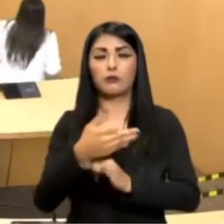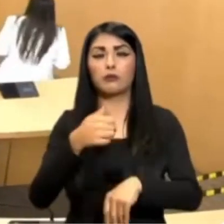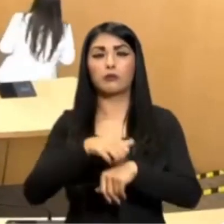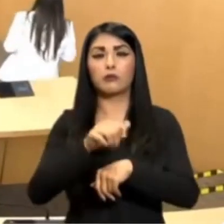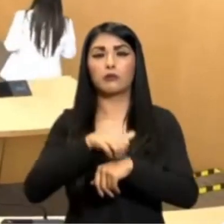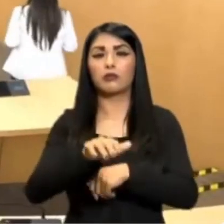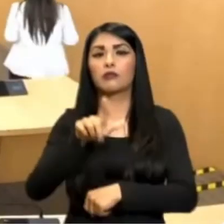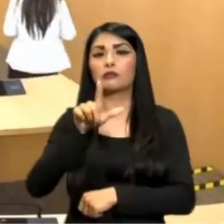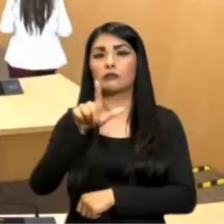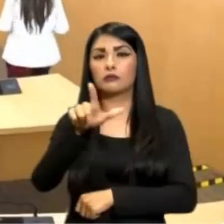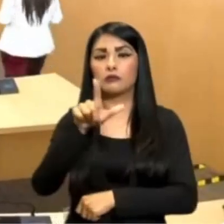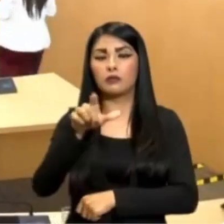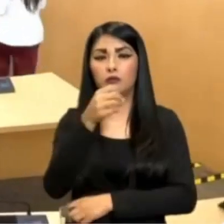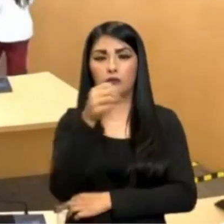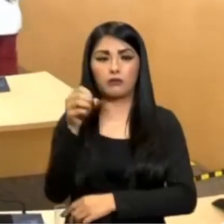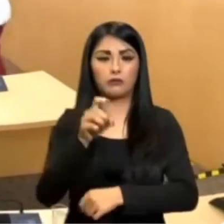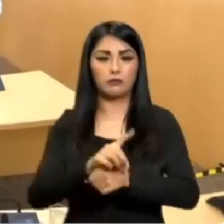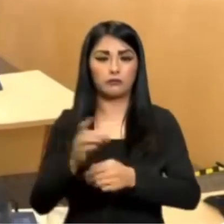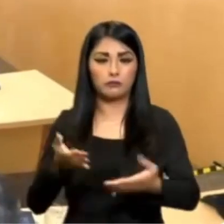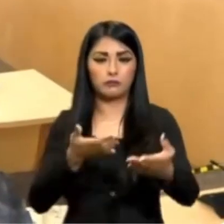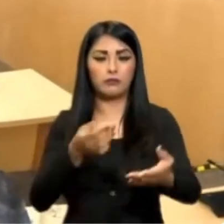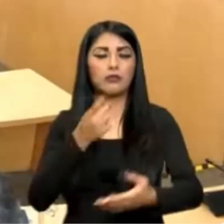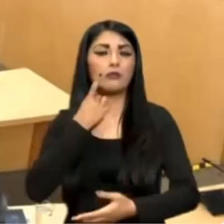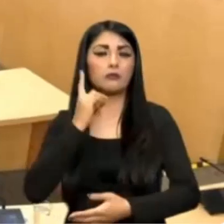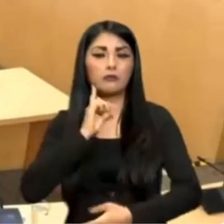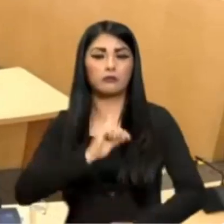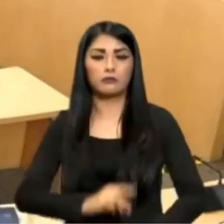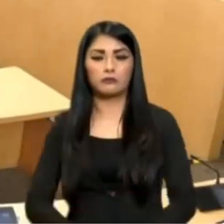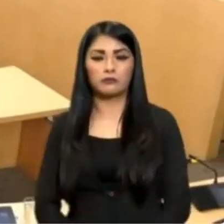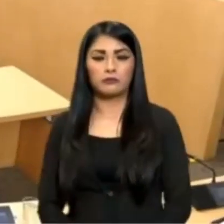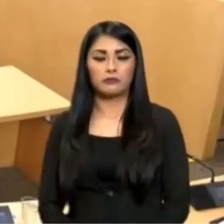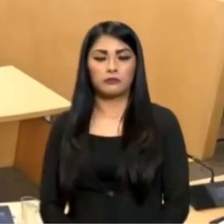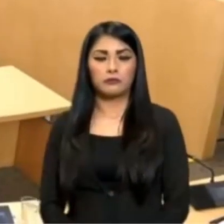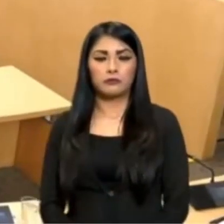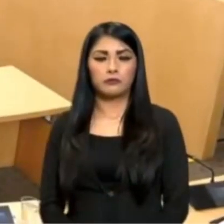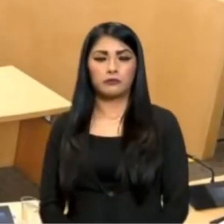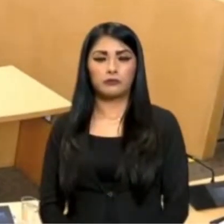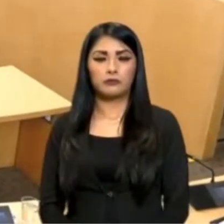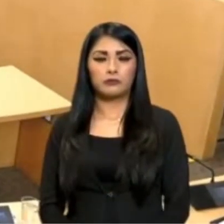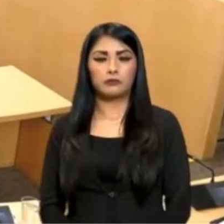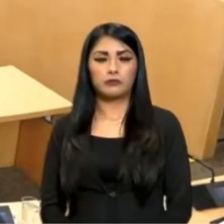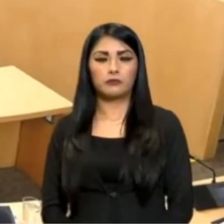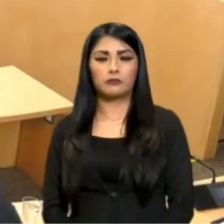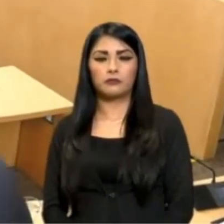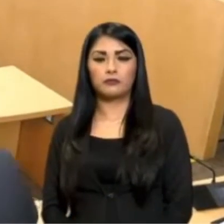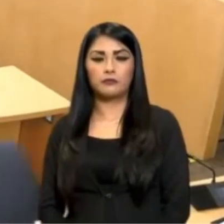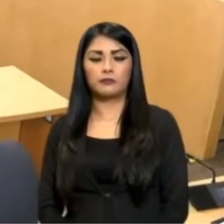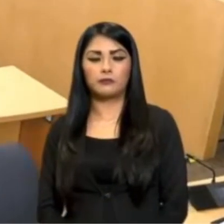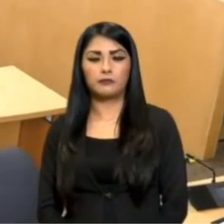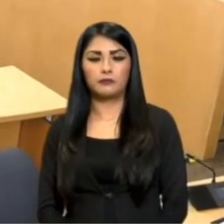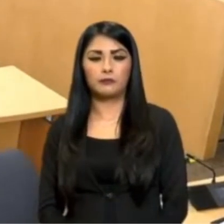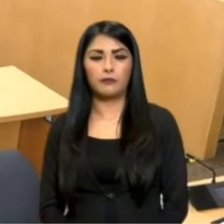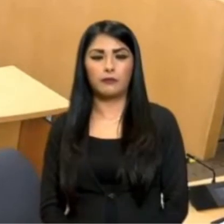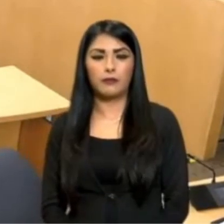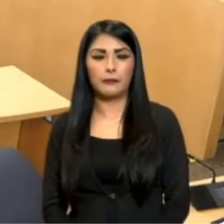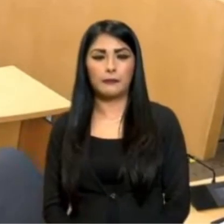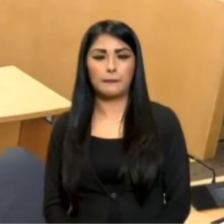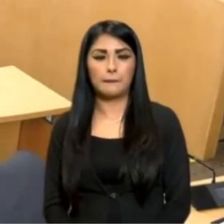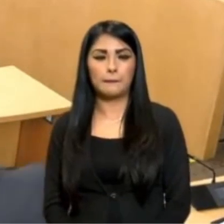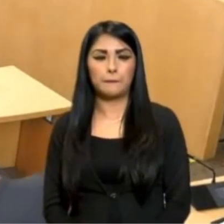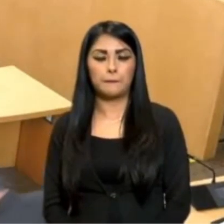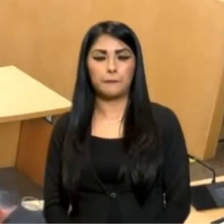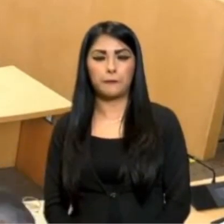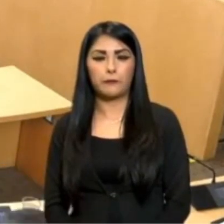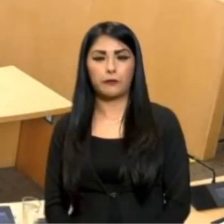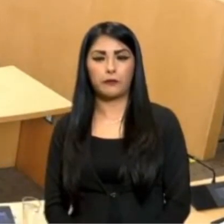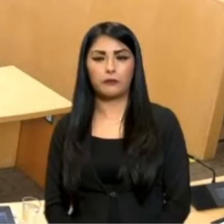del Congreso local se establezca como objetivo fundamental la promoción de iniciativas y políticas públicas específicas para abatir la